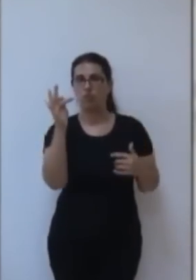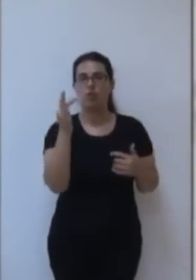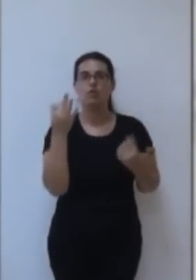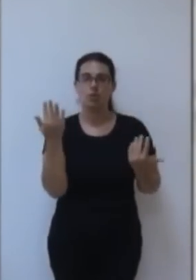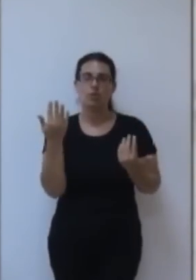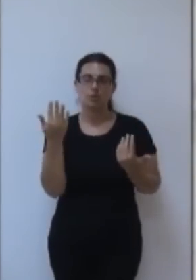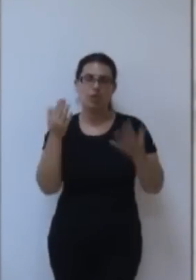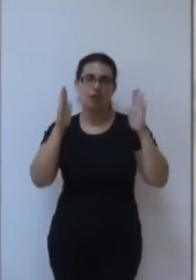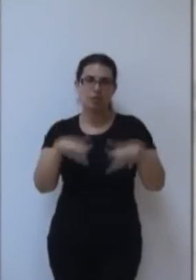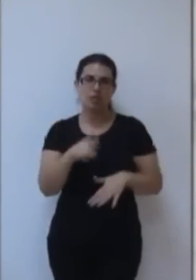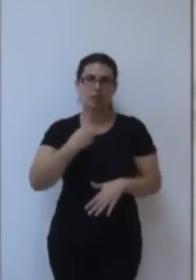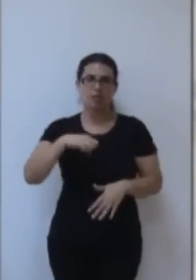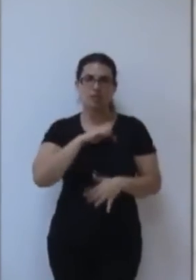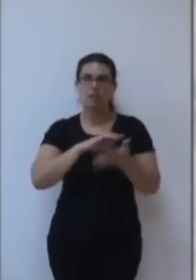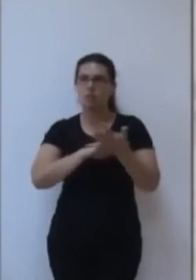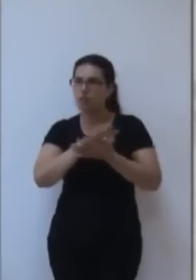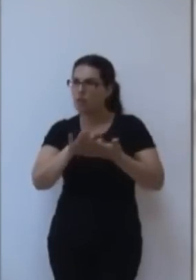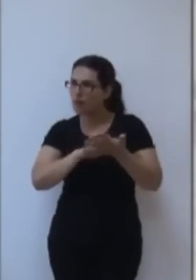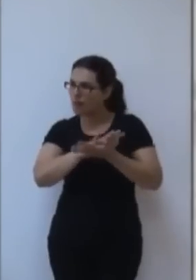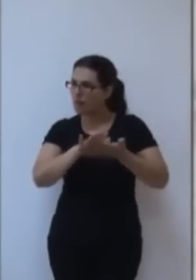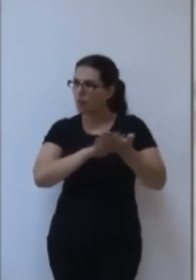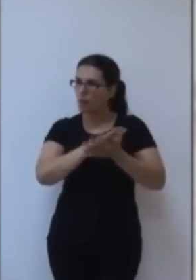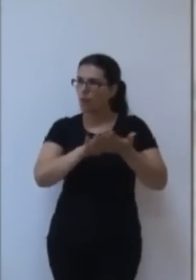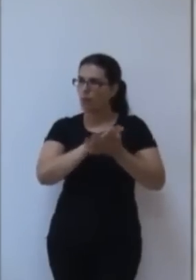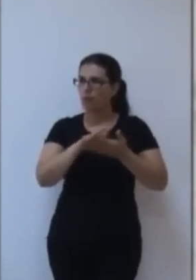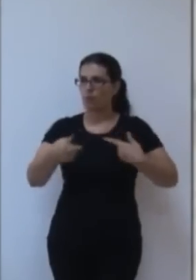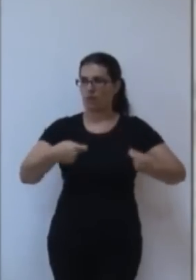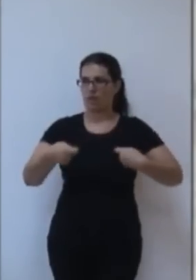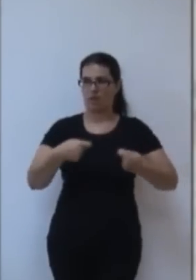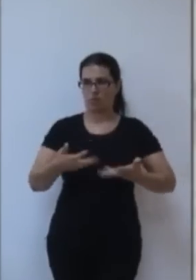entonces sí estamos hablando de un mercado muy amplio, ¿no?